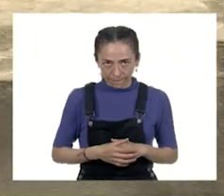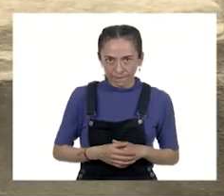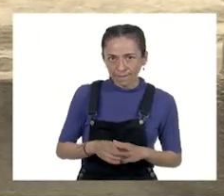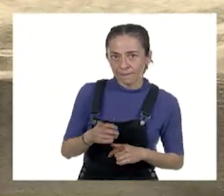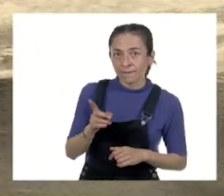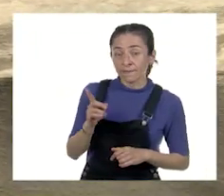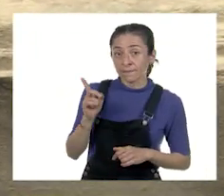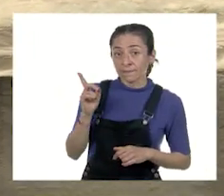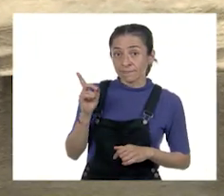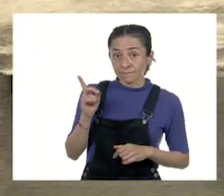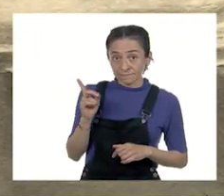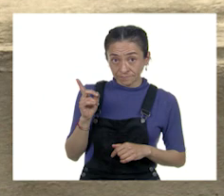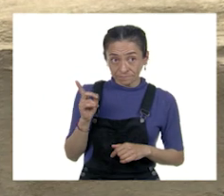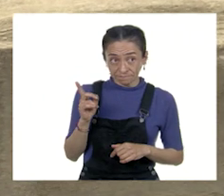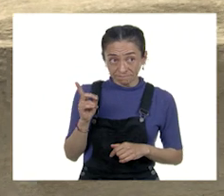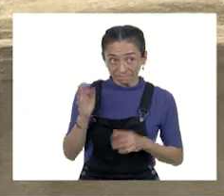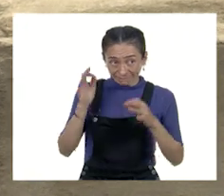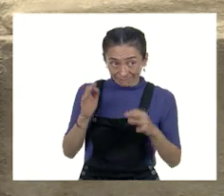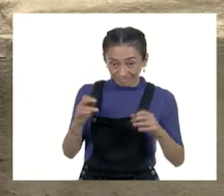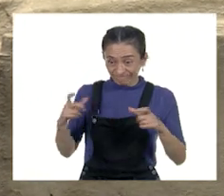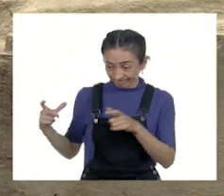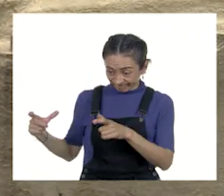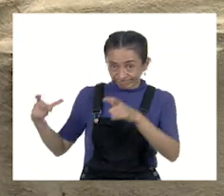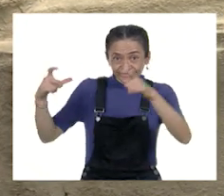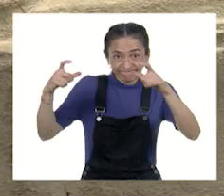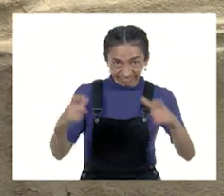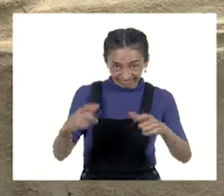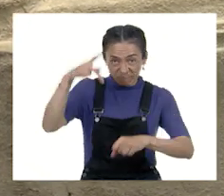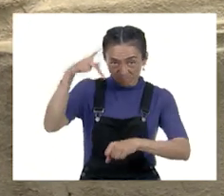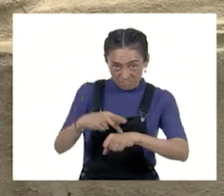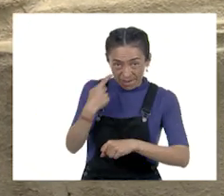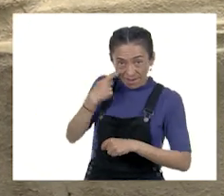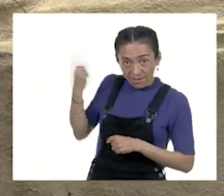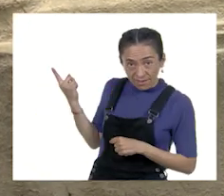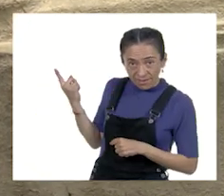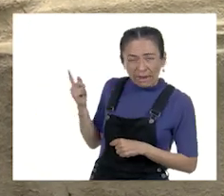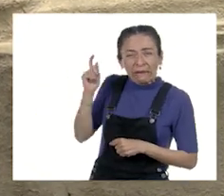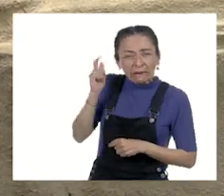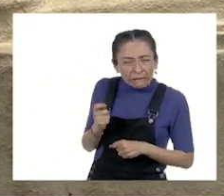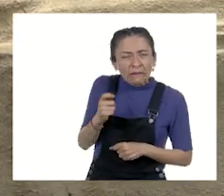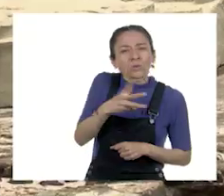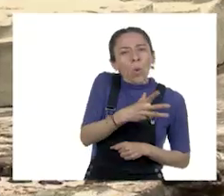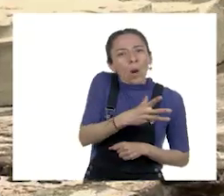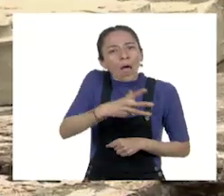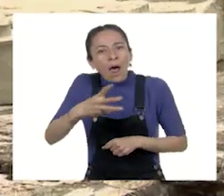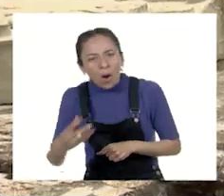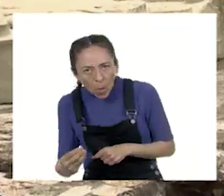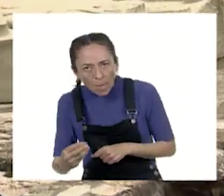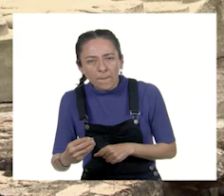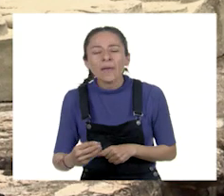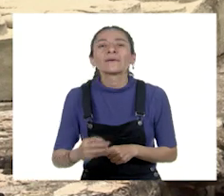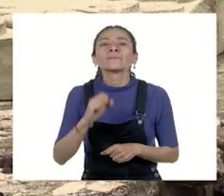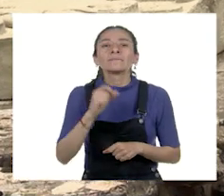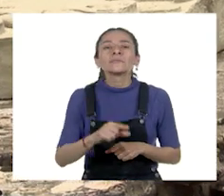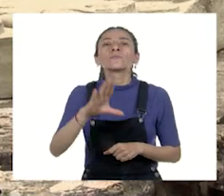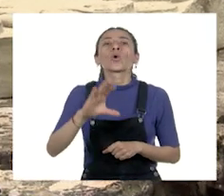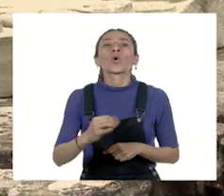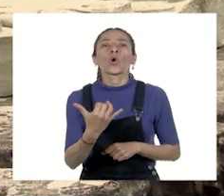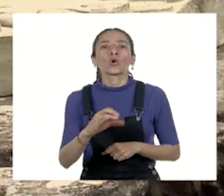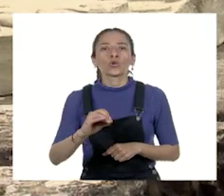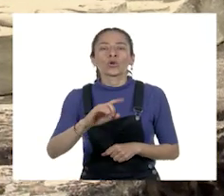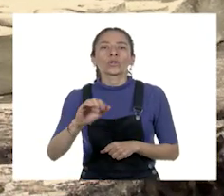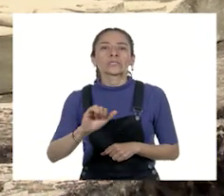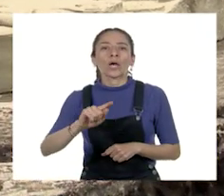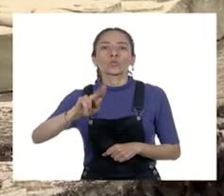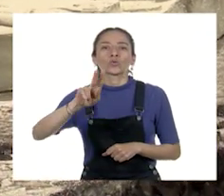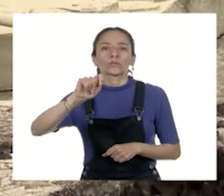Esa piedra circular que ves ahí es una réplica de la Coyolxauhqui. El original fue